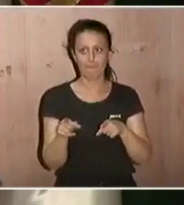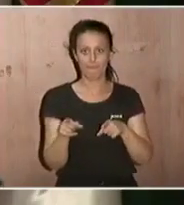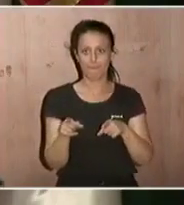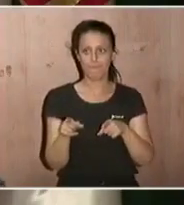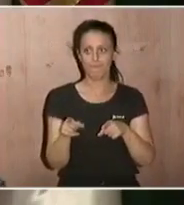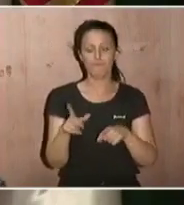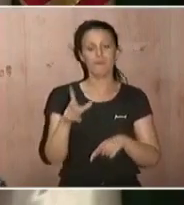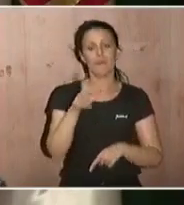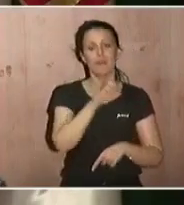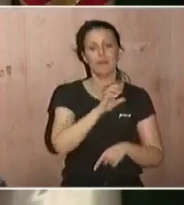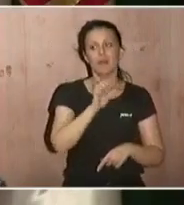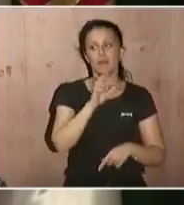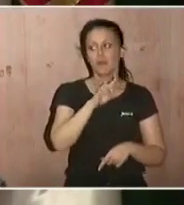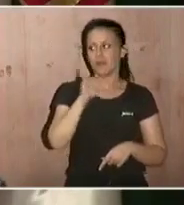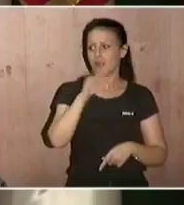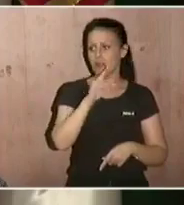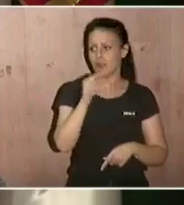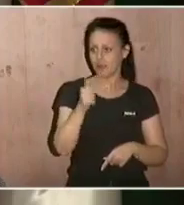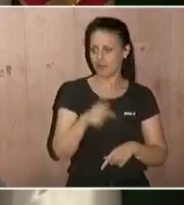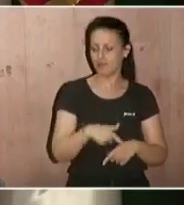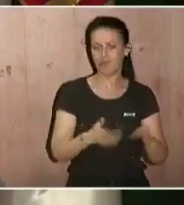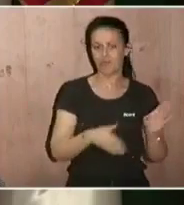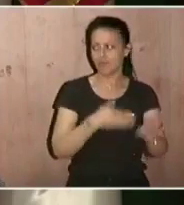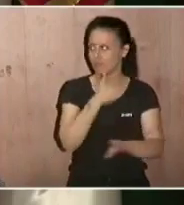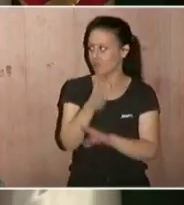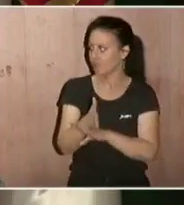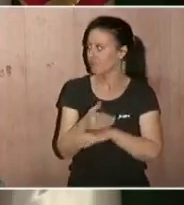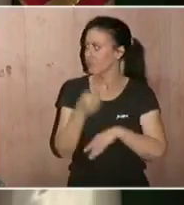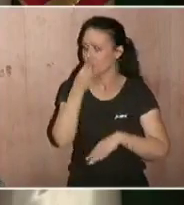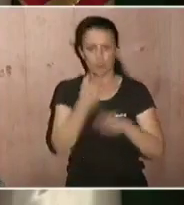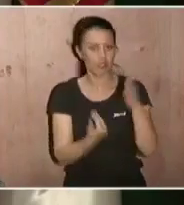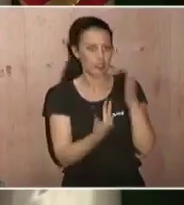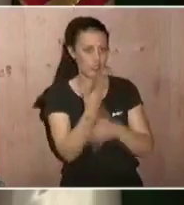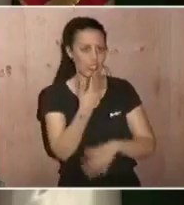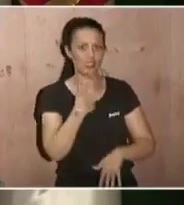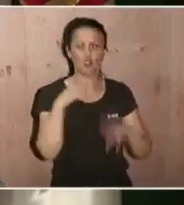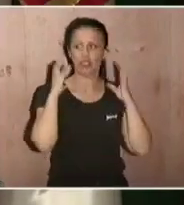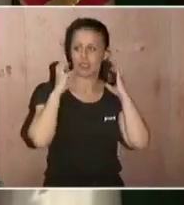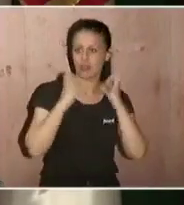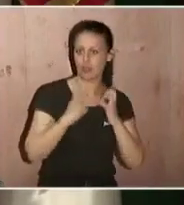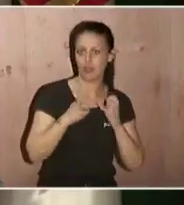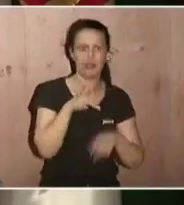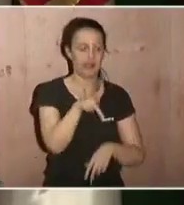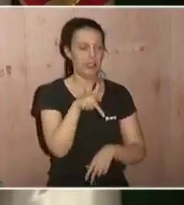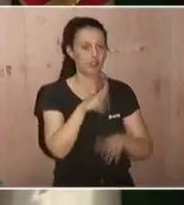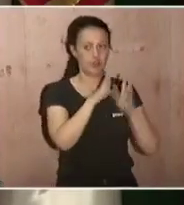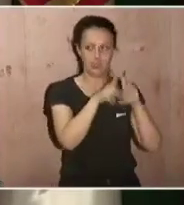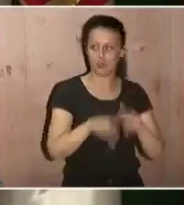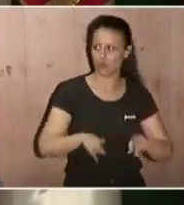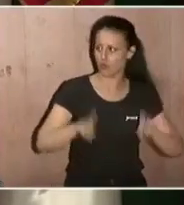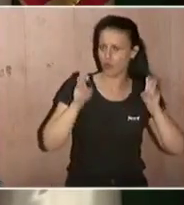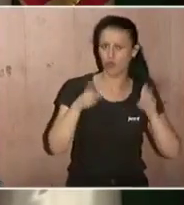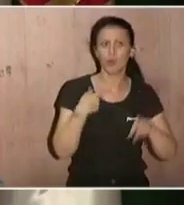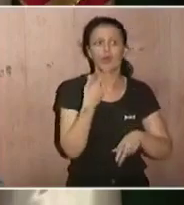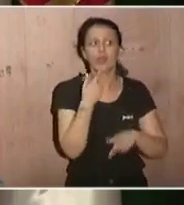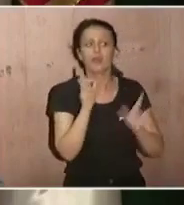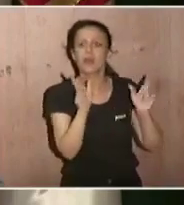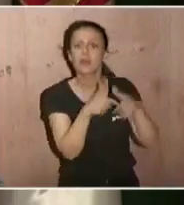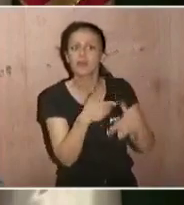fui a Lérida, a la facultad. Llegué allí, buenos días, soy el nuevo catedrático de Derecho Administrativo, ¿puede indicarme mi